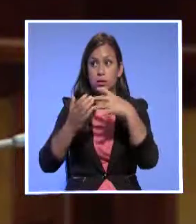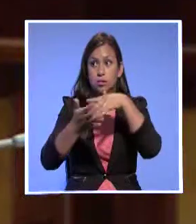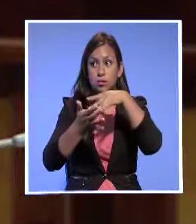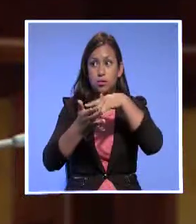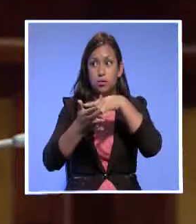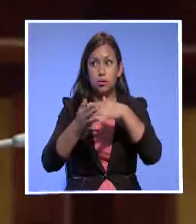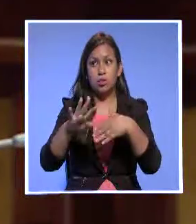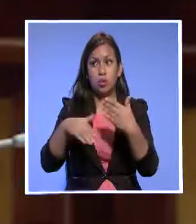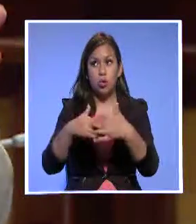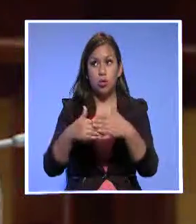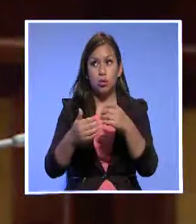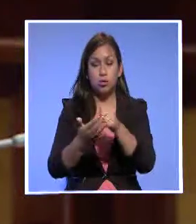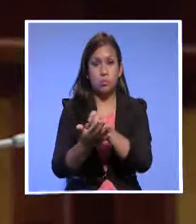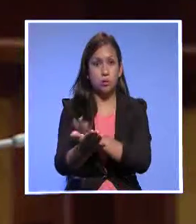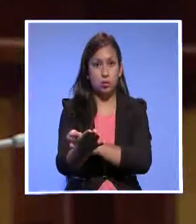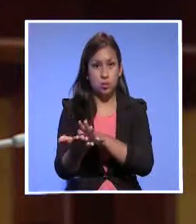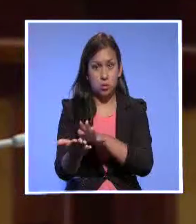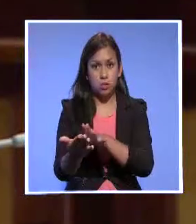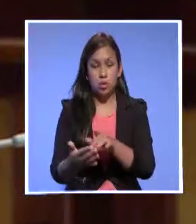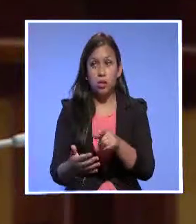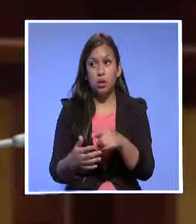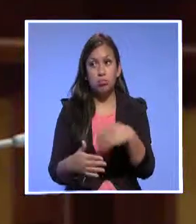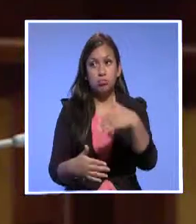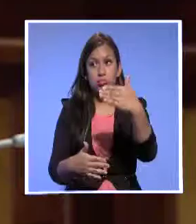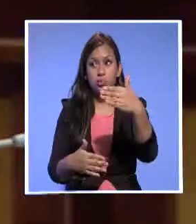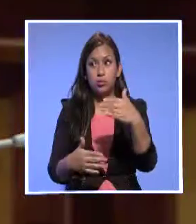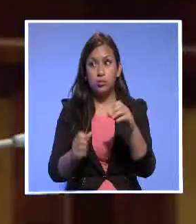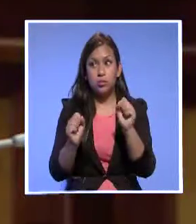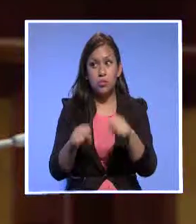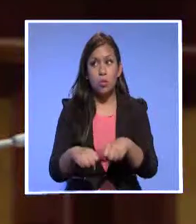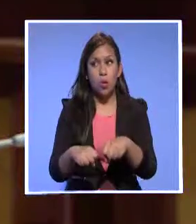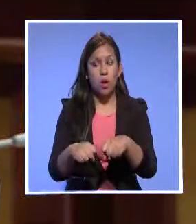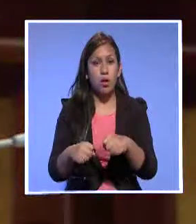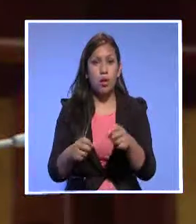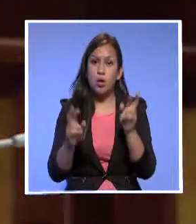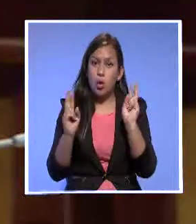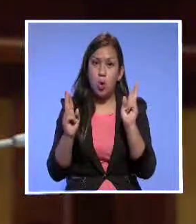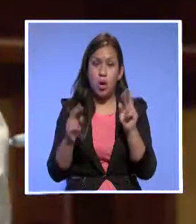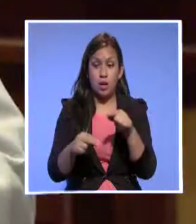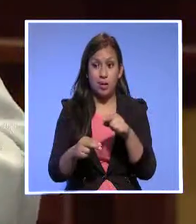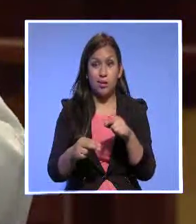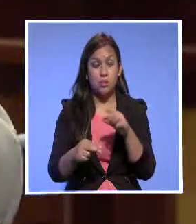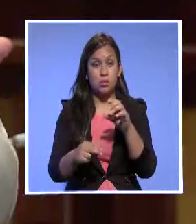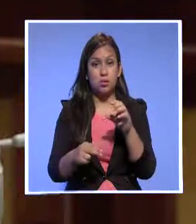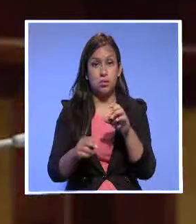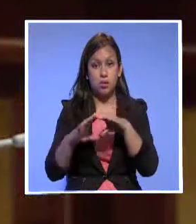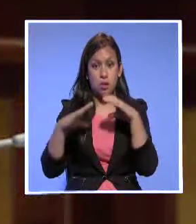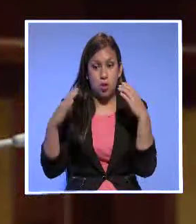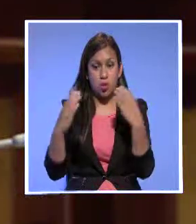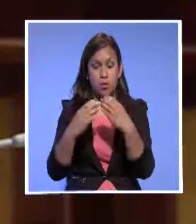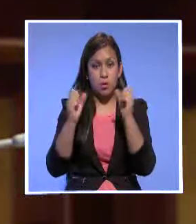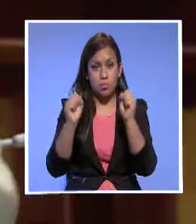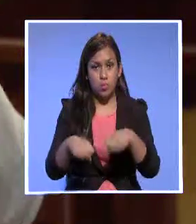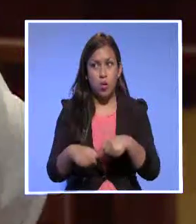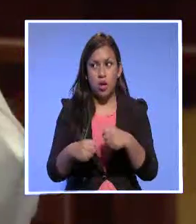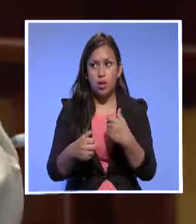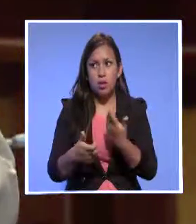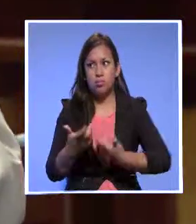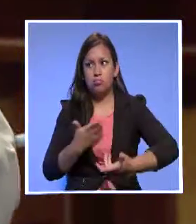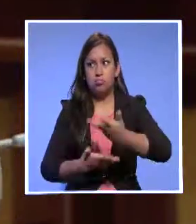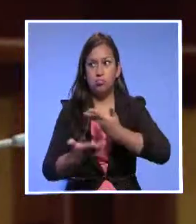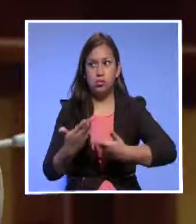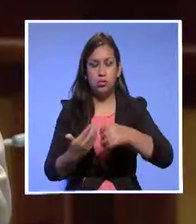revisando nuestro proyecto y esperamos que los próximos días tener y que a través de comité justamente haya la intervención y que no solamente